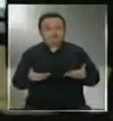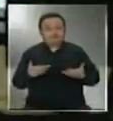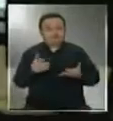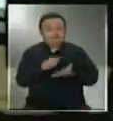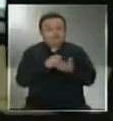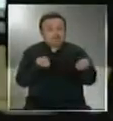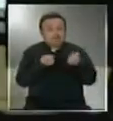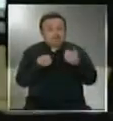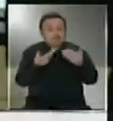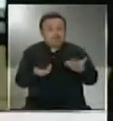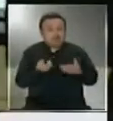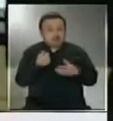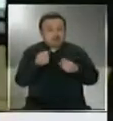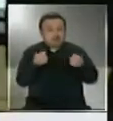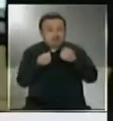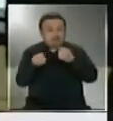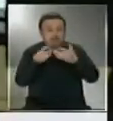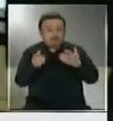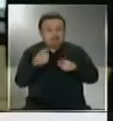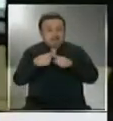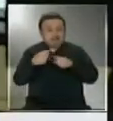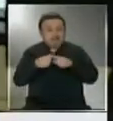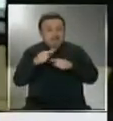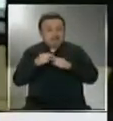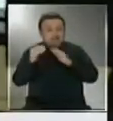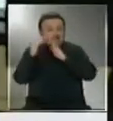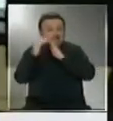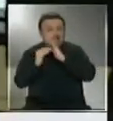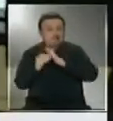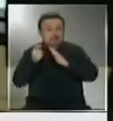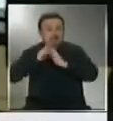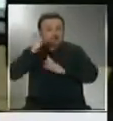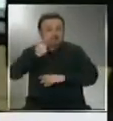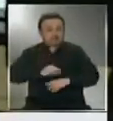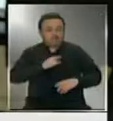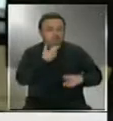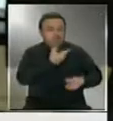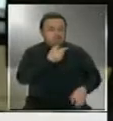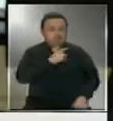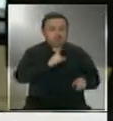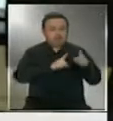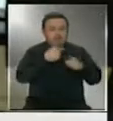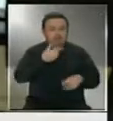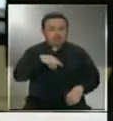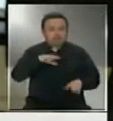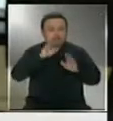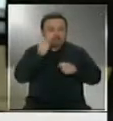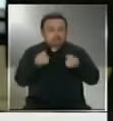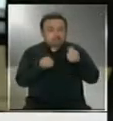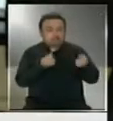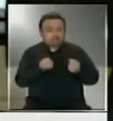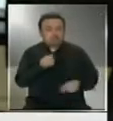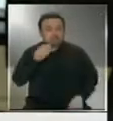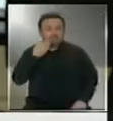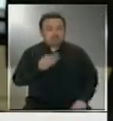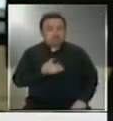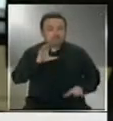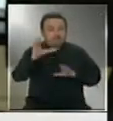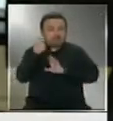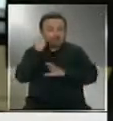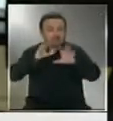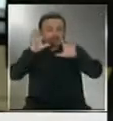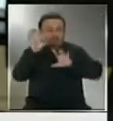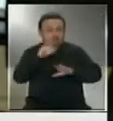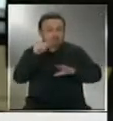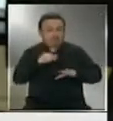Vamos a la economía y nos metemos en el mercado, porque créditos hipotecarios baratos, ofertones de inmobiliarias y mayor liquidez por bonos y retiro del